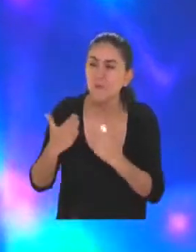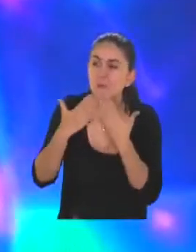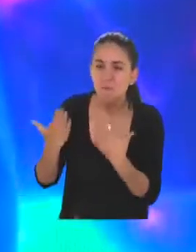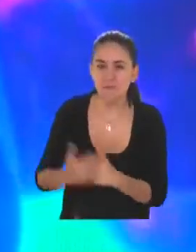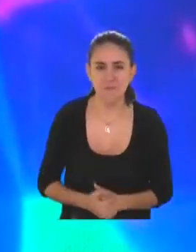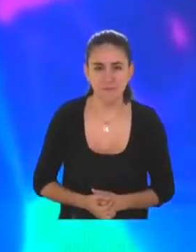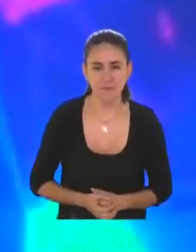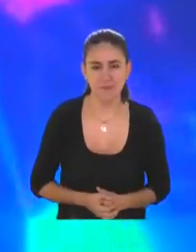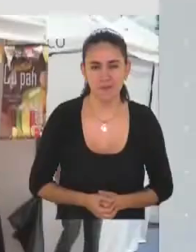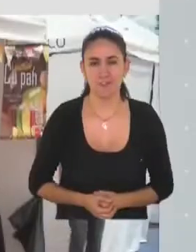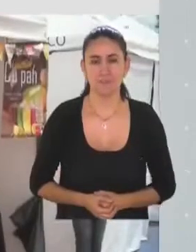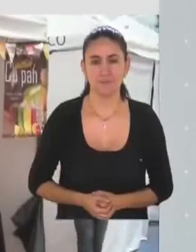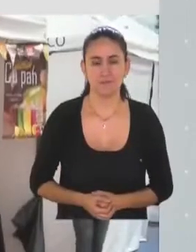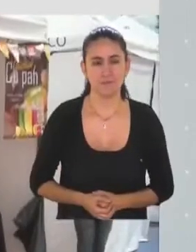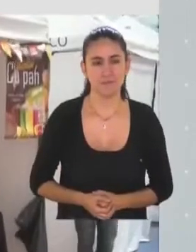todo allá?